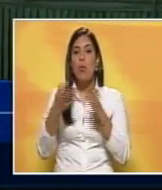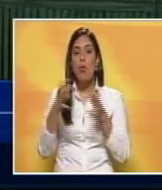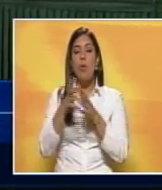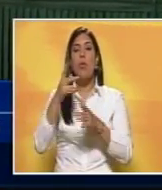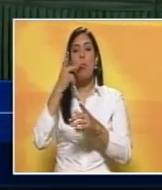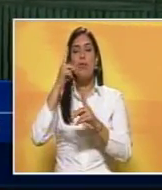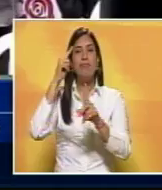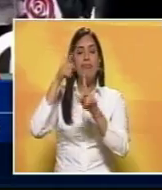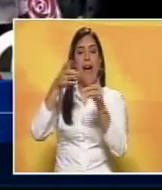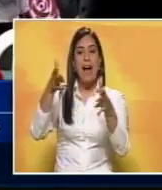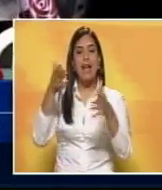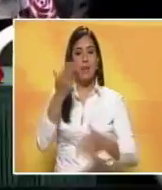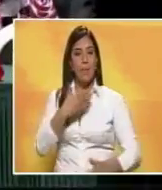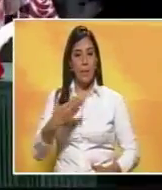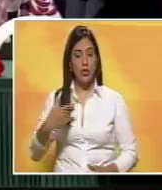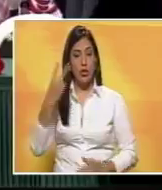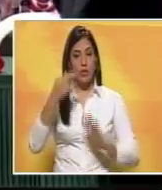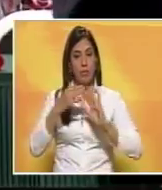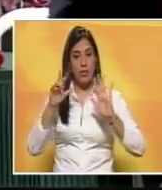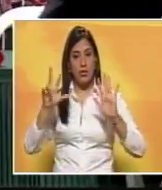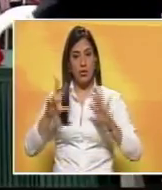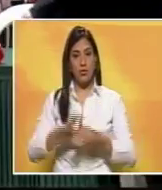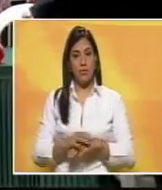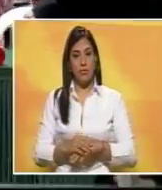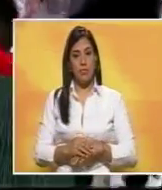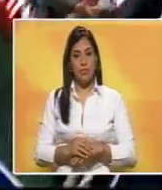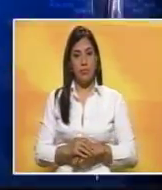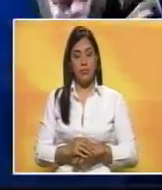con miras a las elecciones presidenciales de 2018.